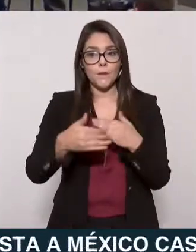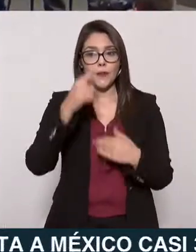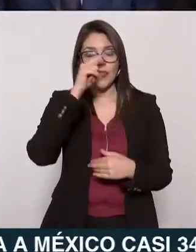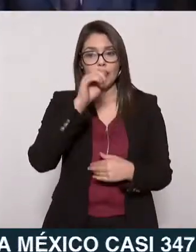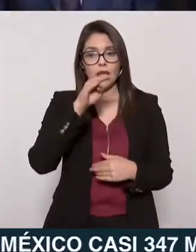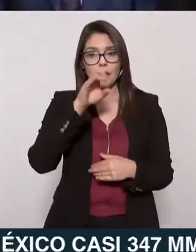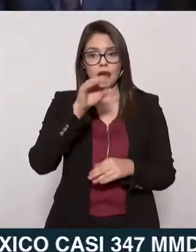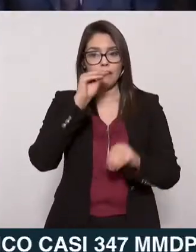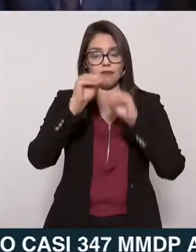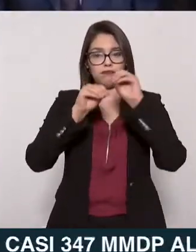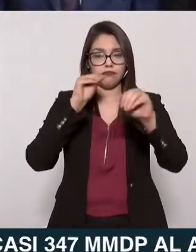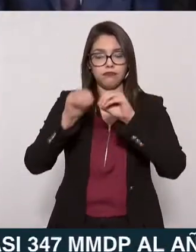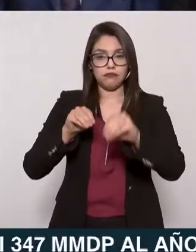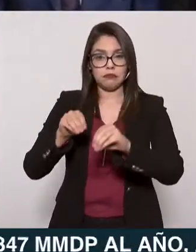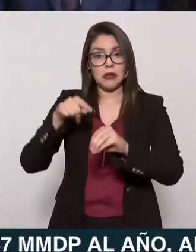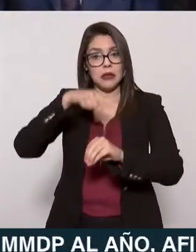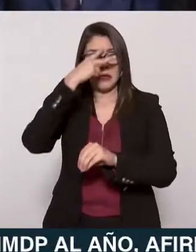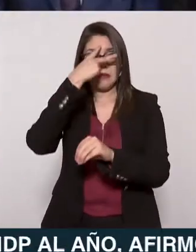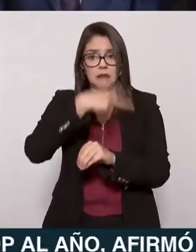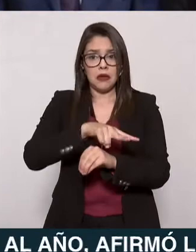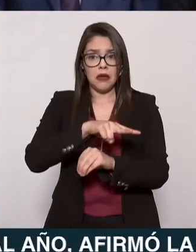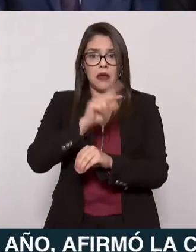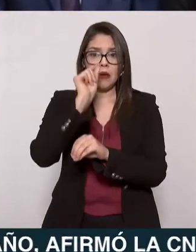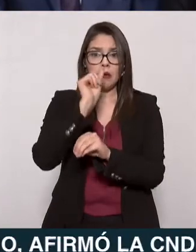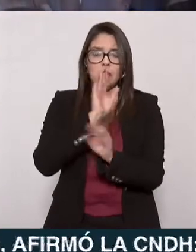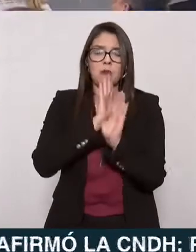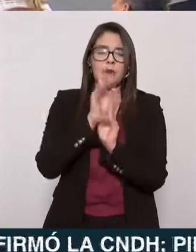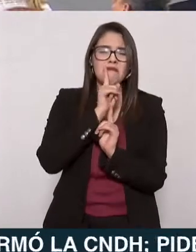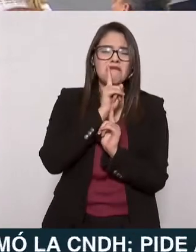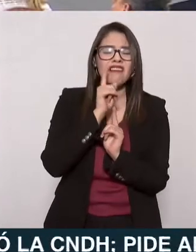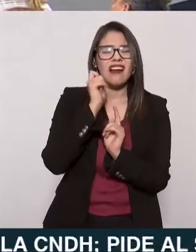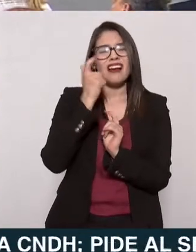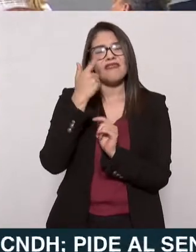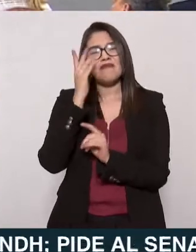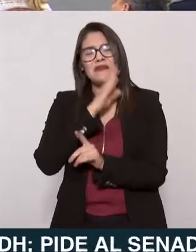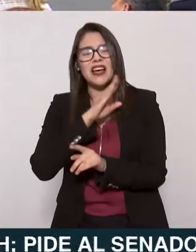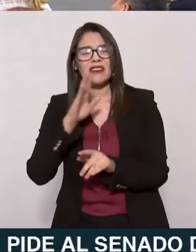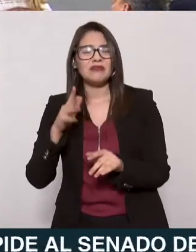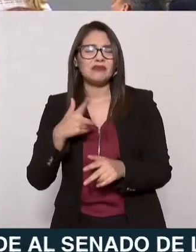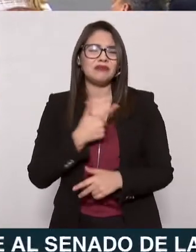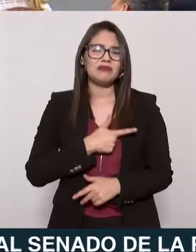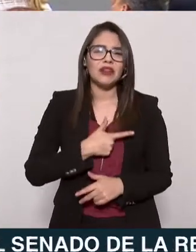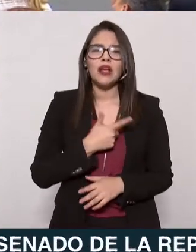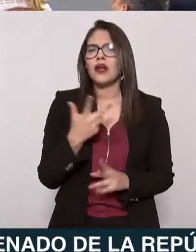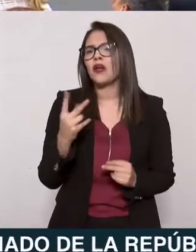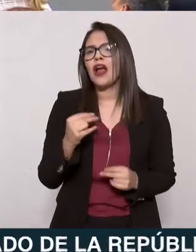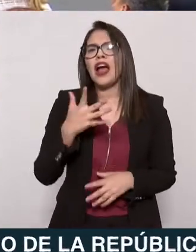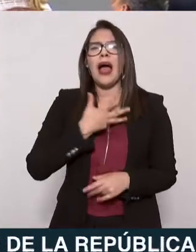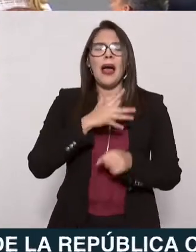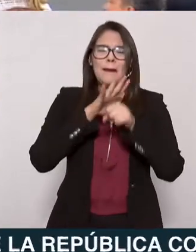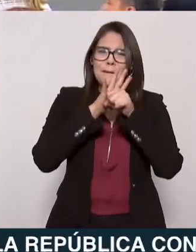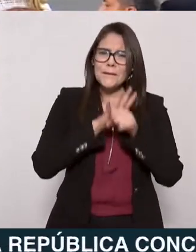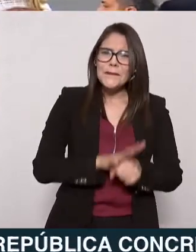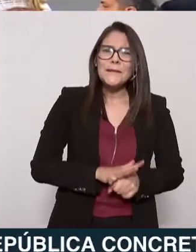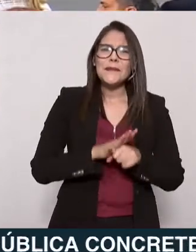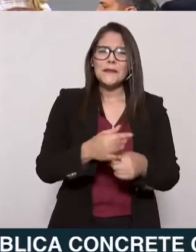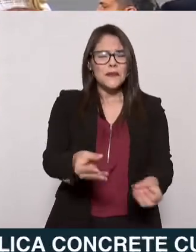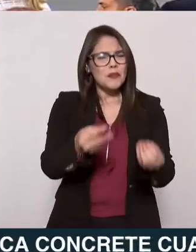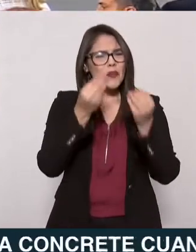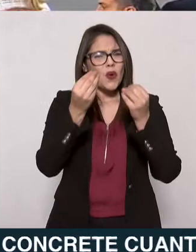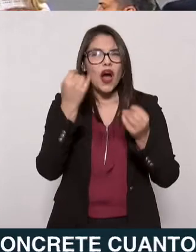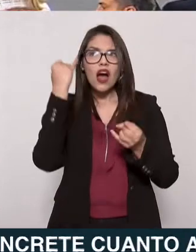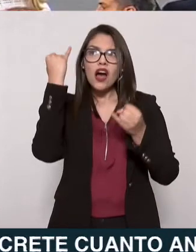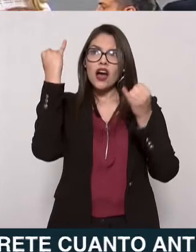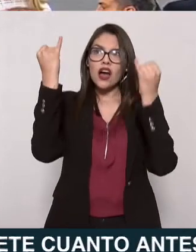TEMEC, México no se tragó ni una píldora amarga. Había presiones horrorosas, había ideas de que se